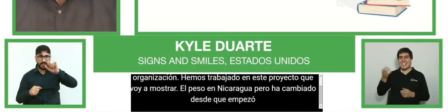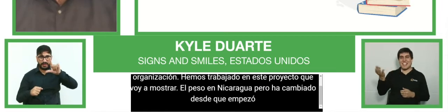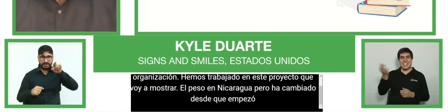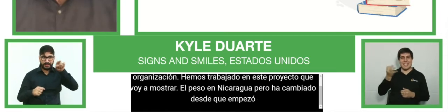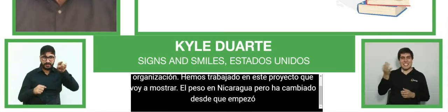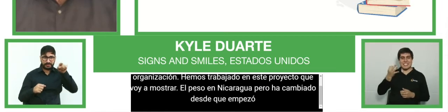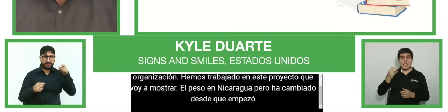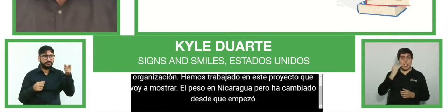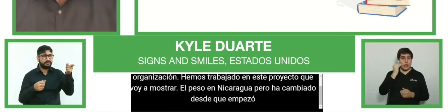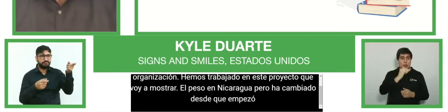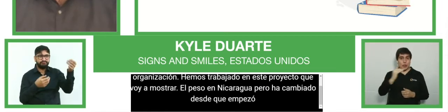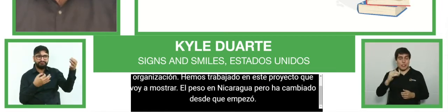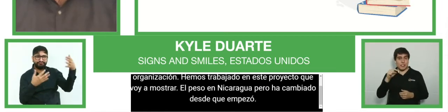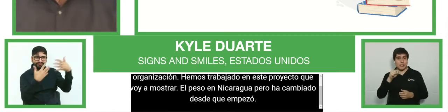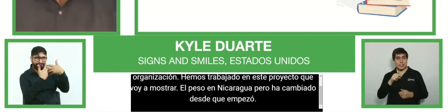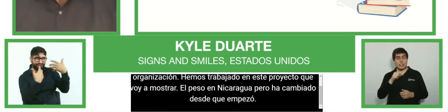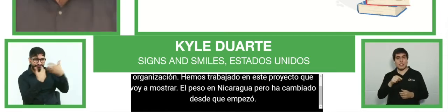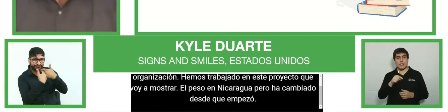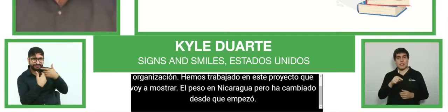los niños